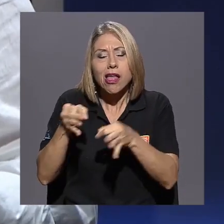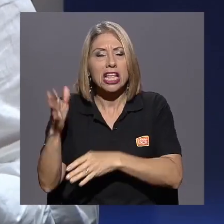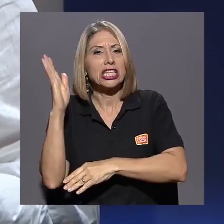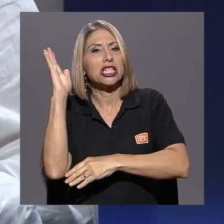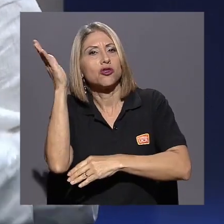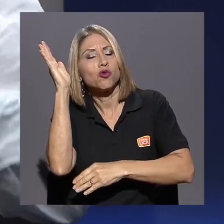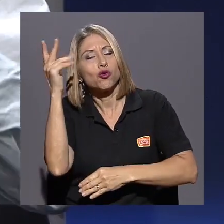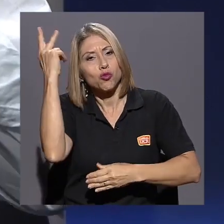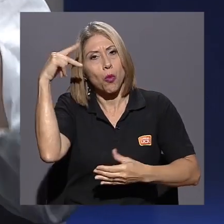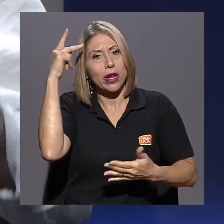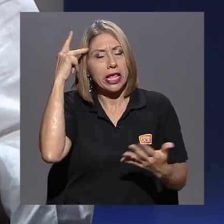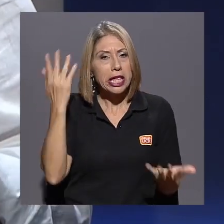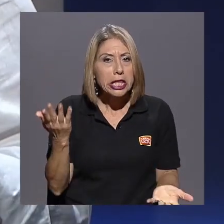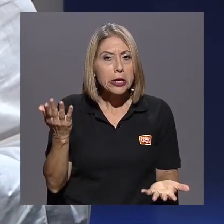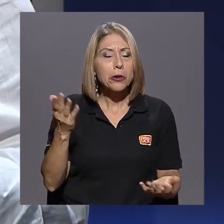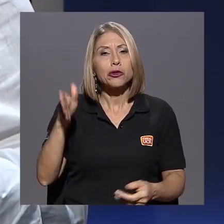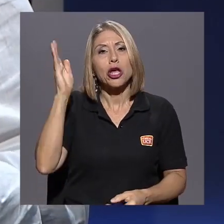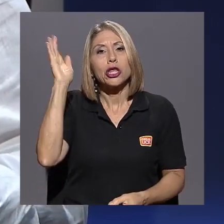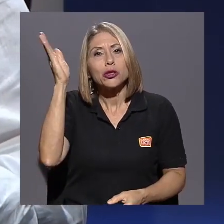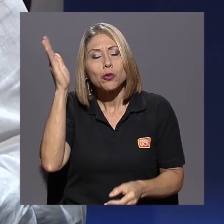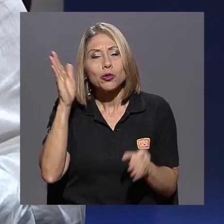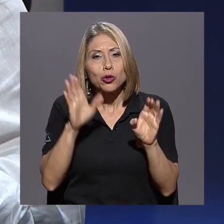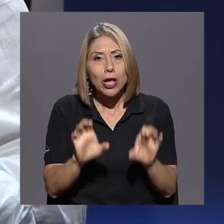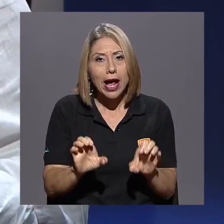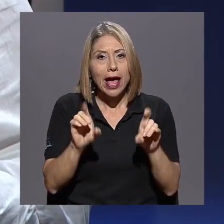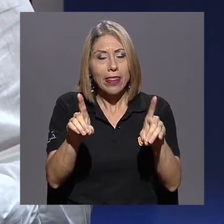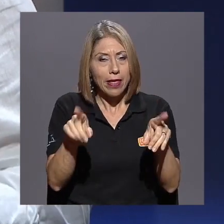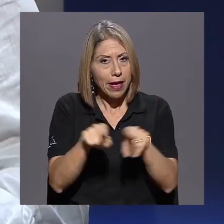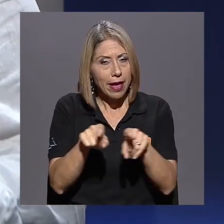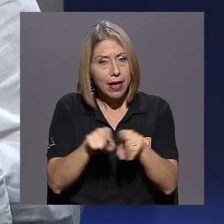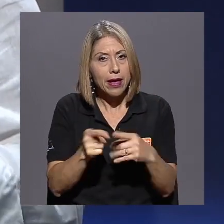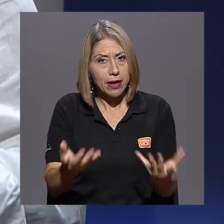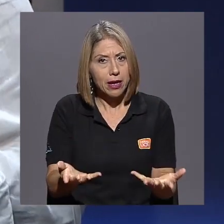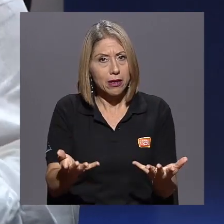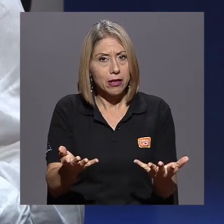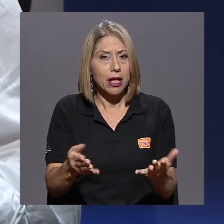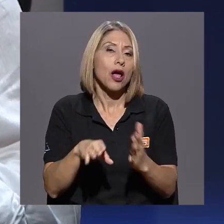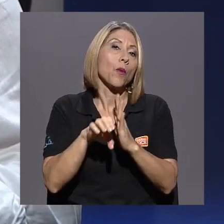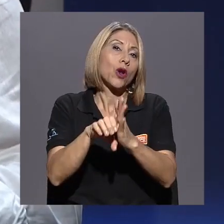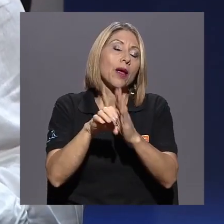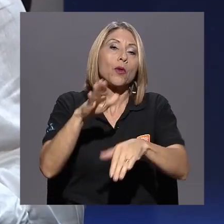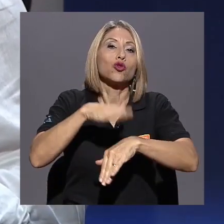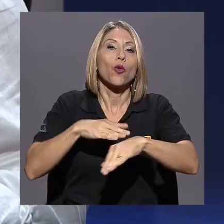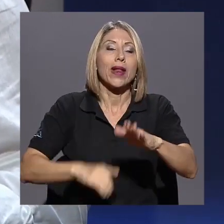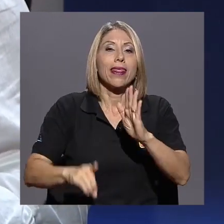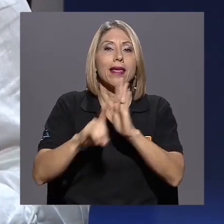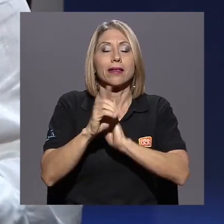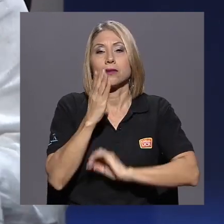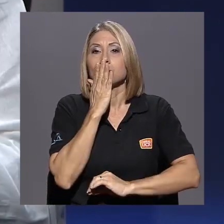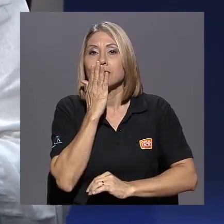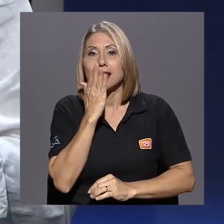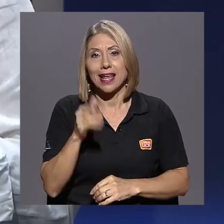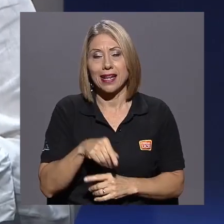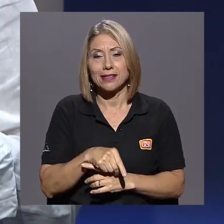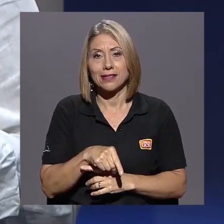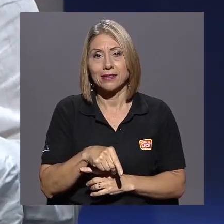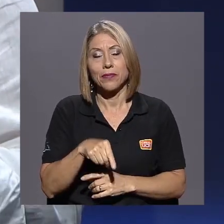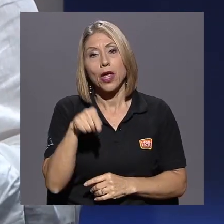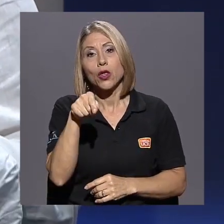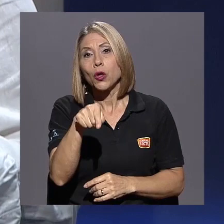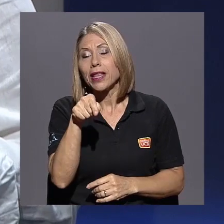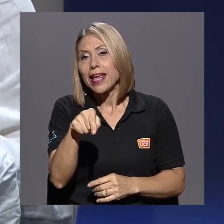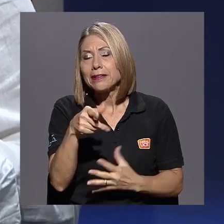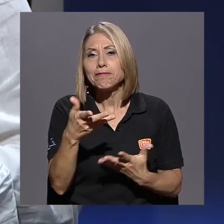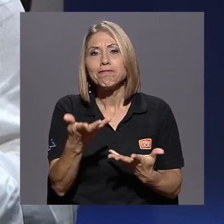políticos tres cosas también académicos incluso acerca por ejemplo de derechos indígenas donde se reproducen